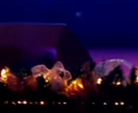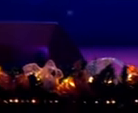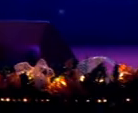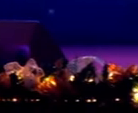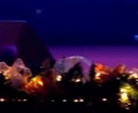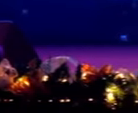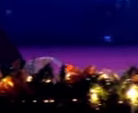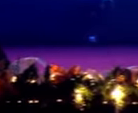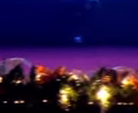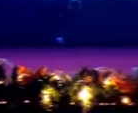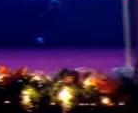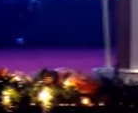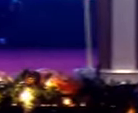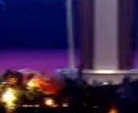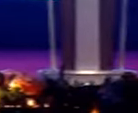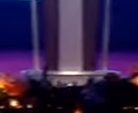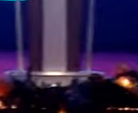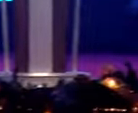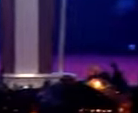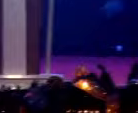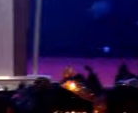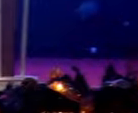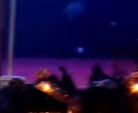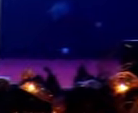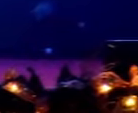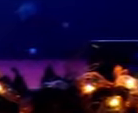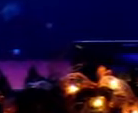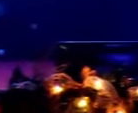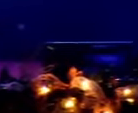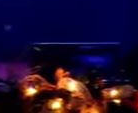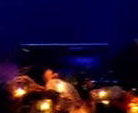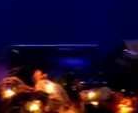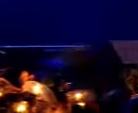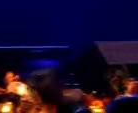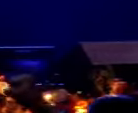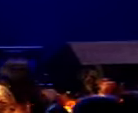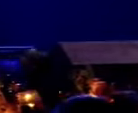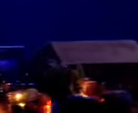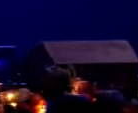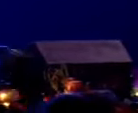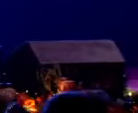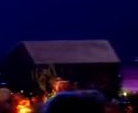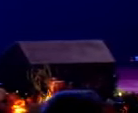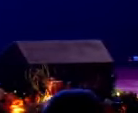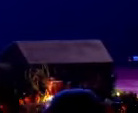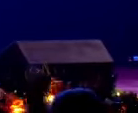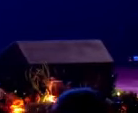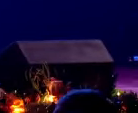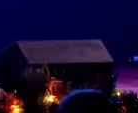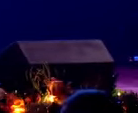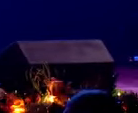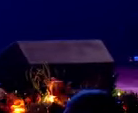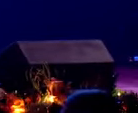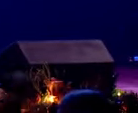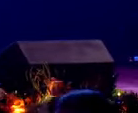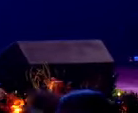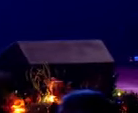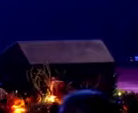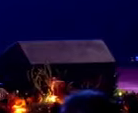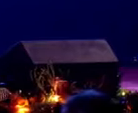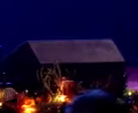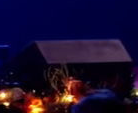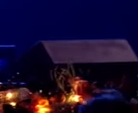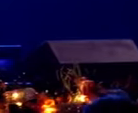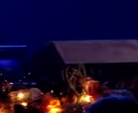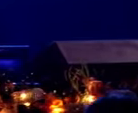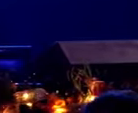De abajo hacia arriba y de arriba hacia abajo. Jehová cumplirá, dígalo conmigo. Jehová cumplirá su propósito en